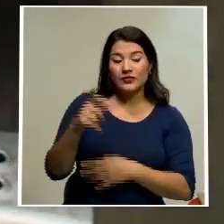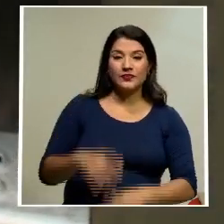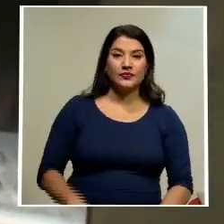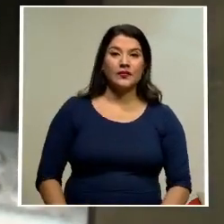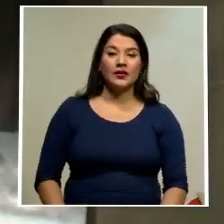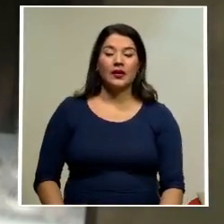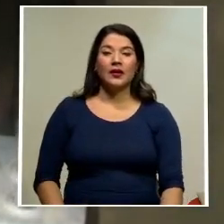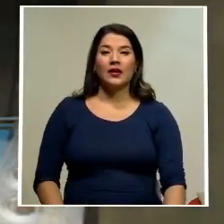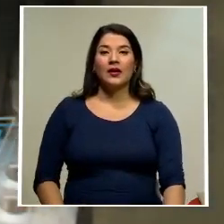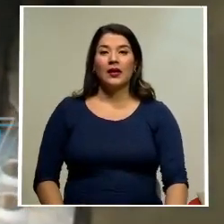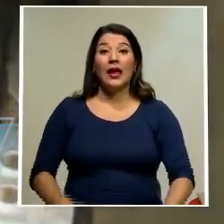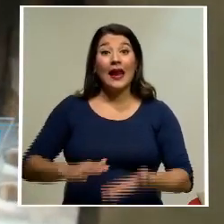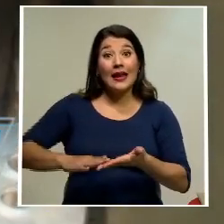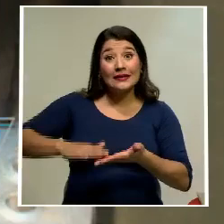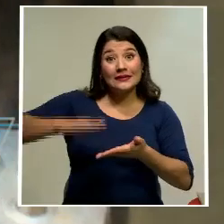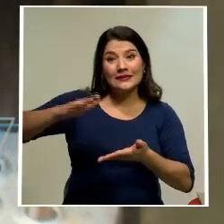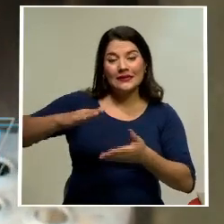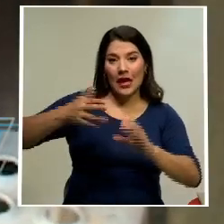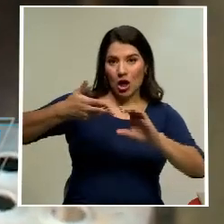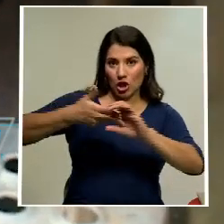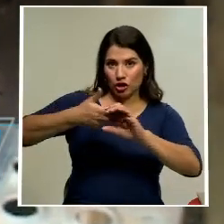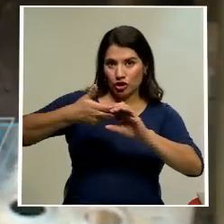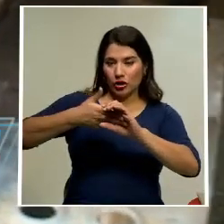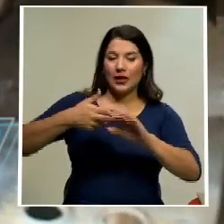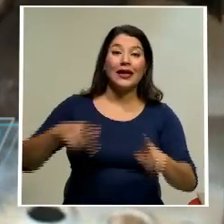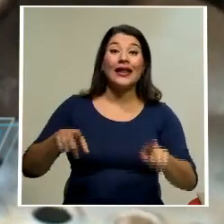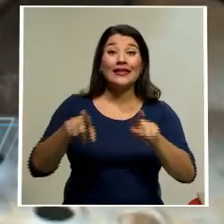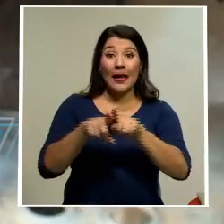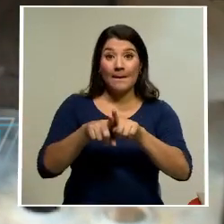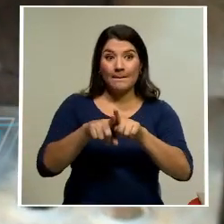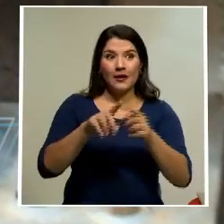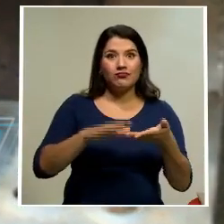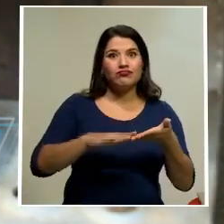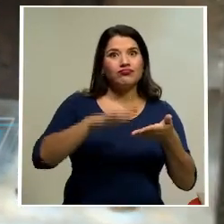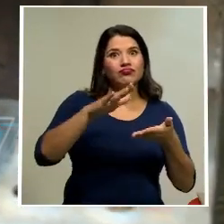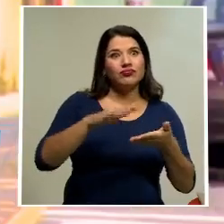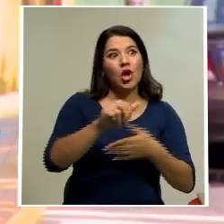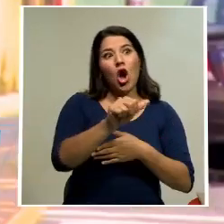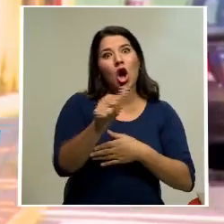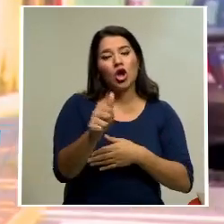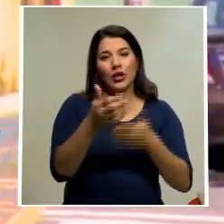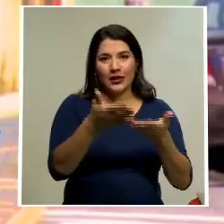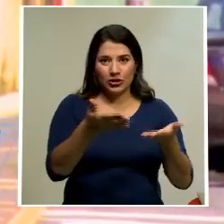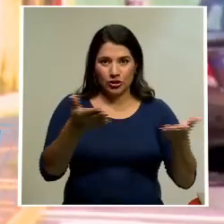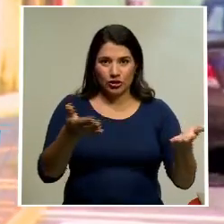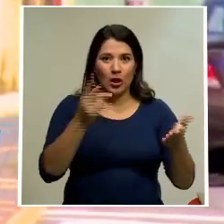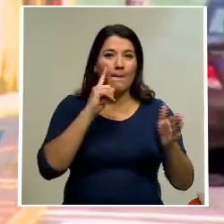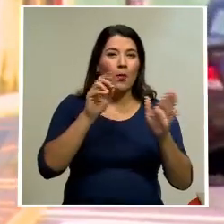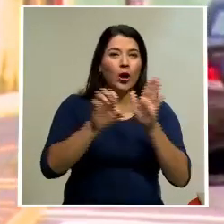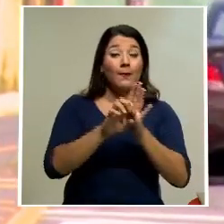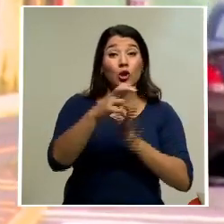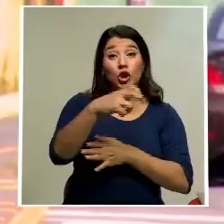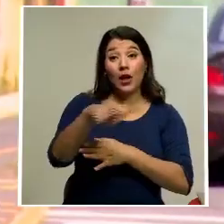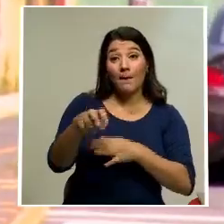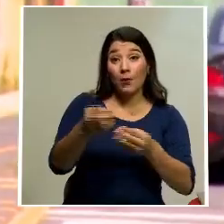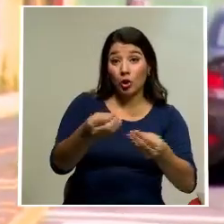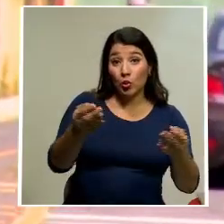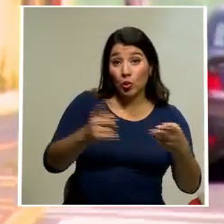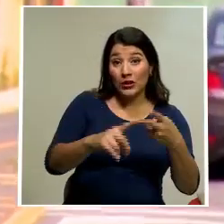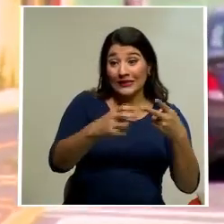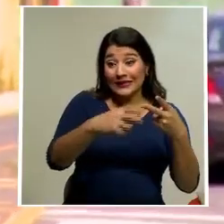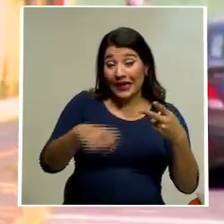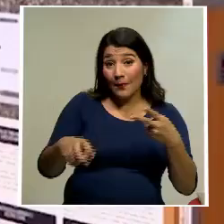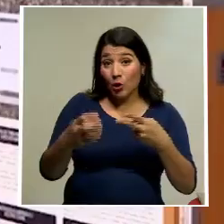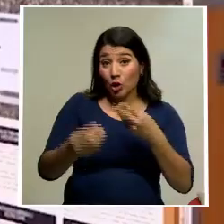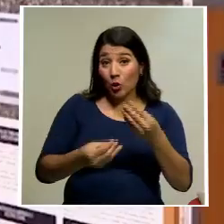El incremento en las gasolinas también provoca un aumento en el precio de otros bienes y servicios, como el transporte público, transporte de